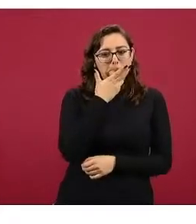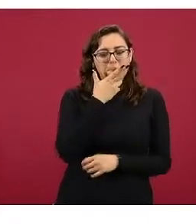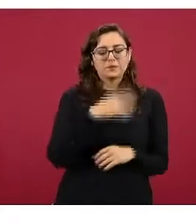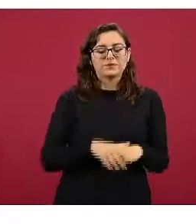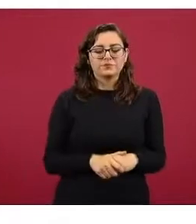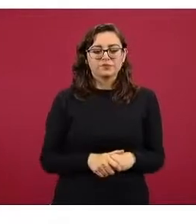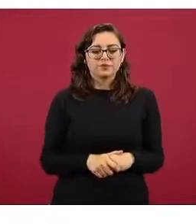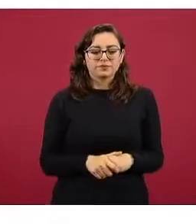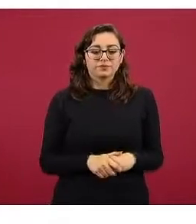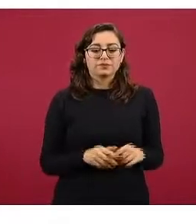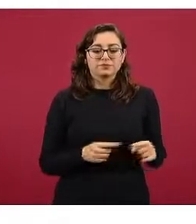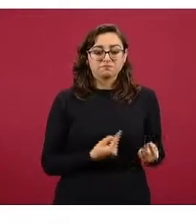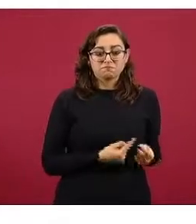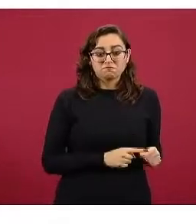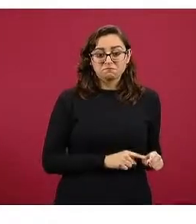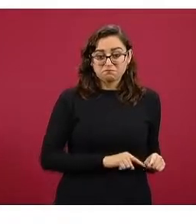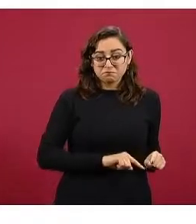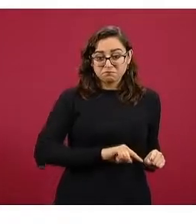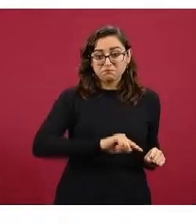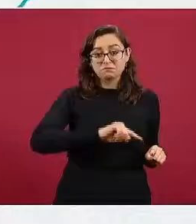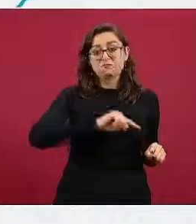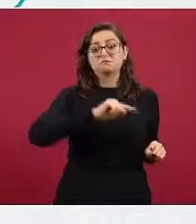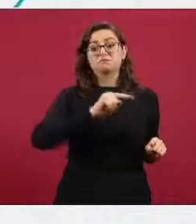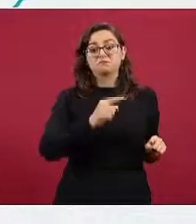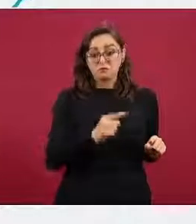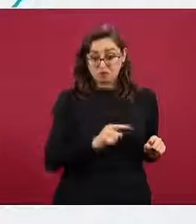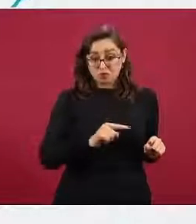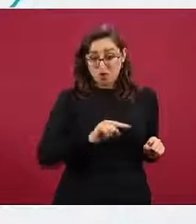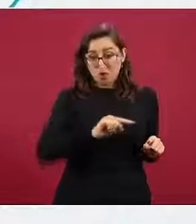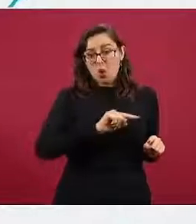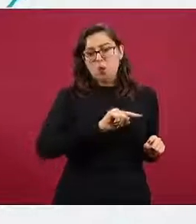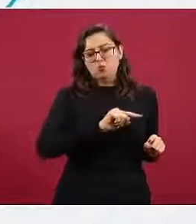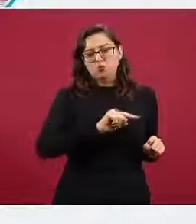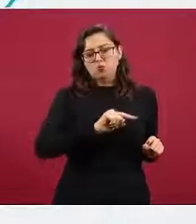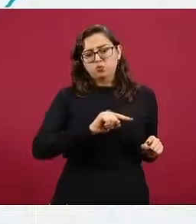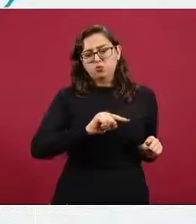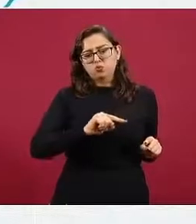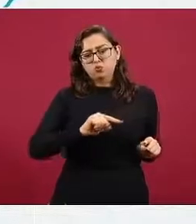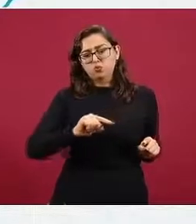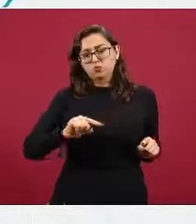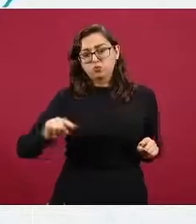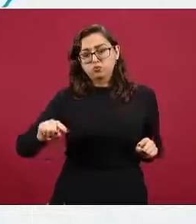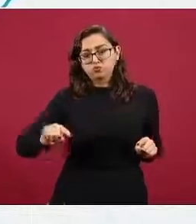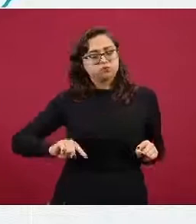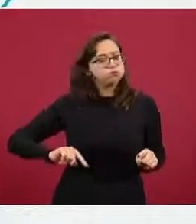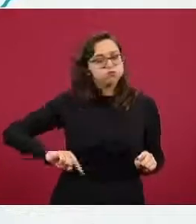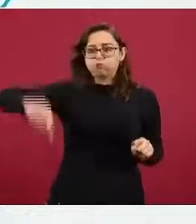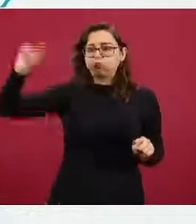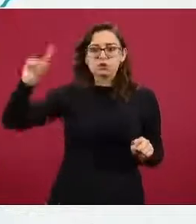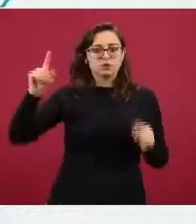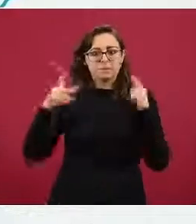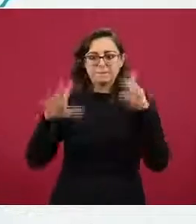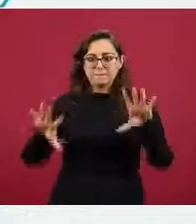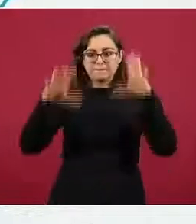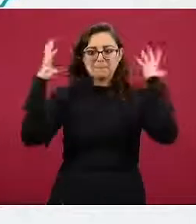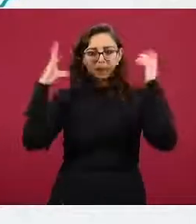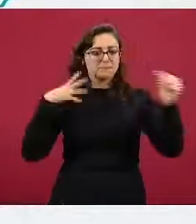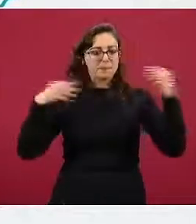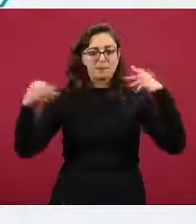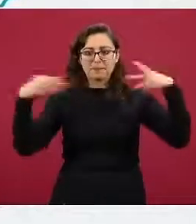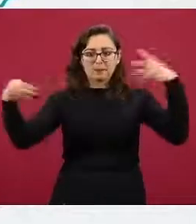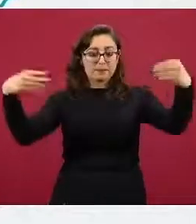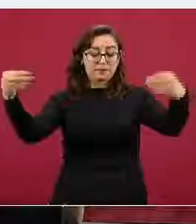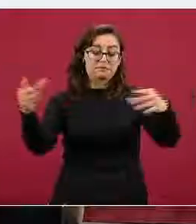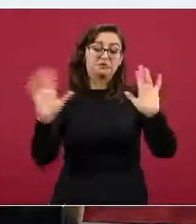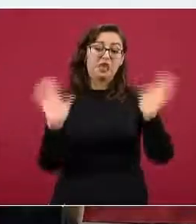Tuvo aquí, subió una larga meseta y después un despunte de un brote muy